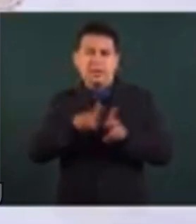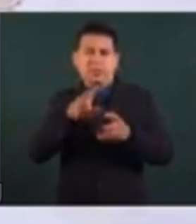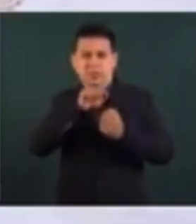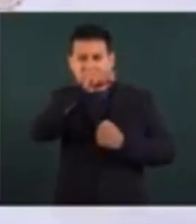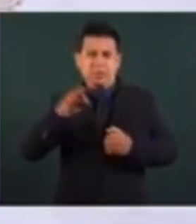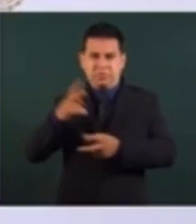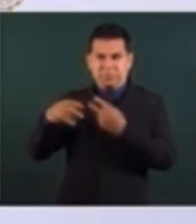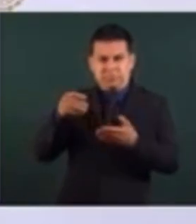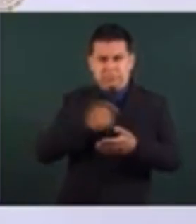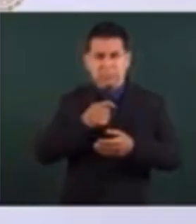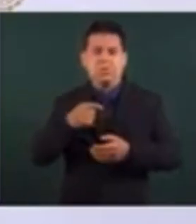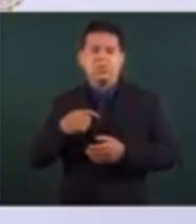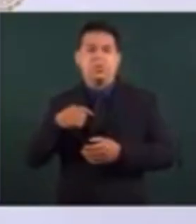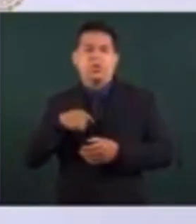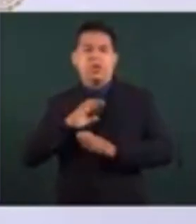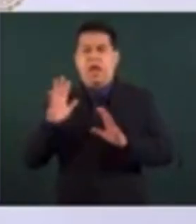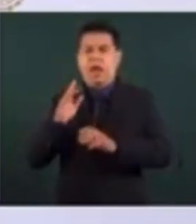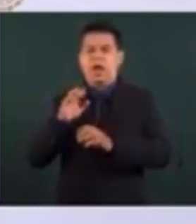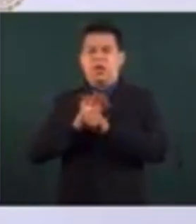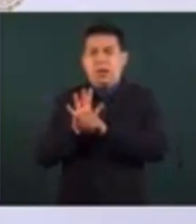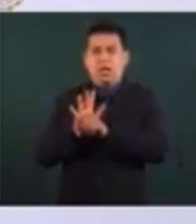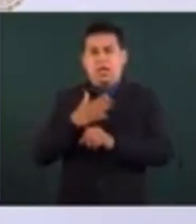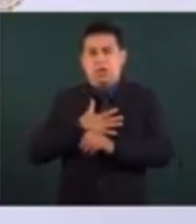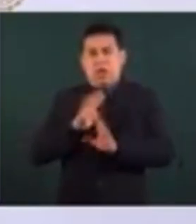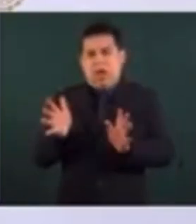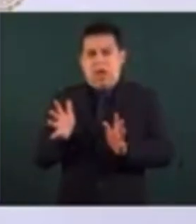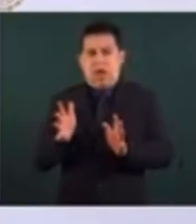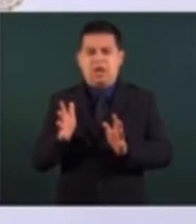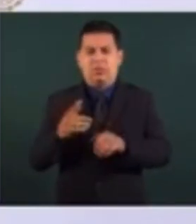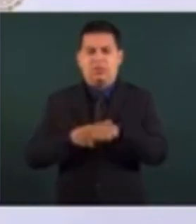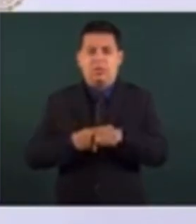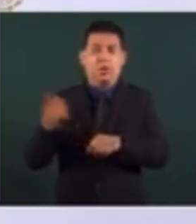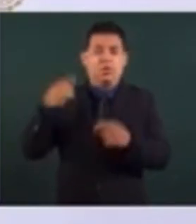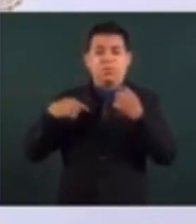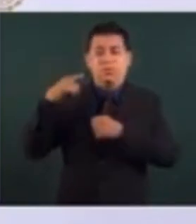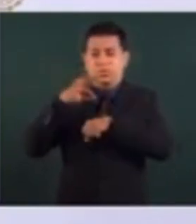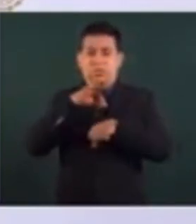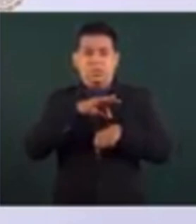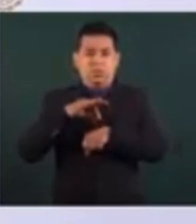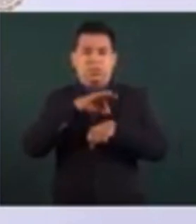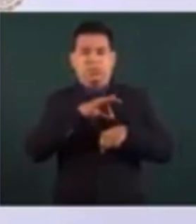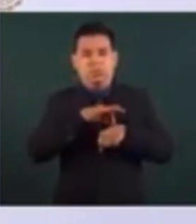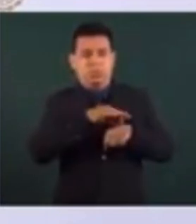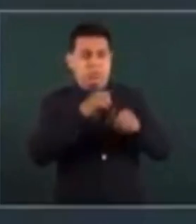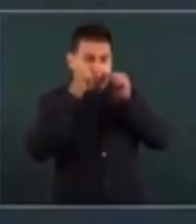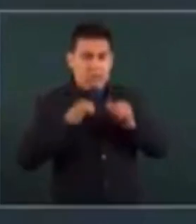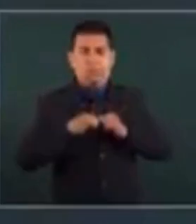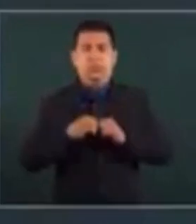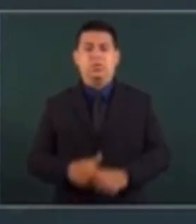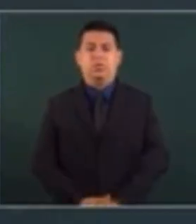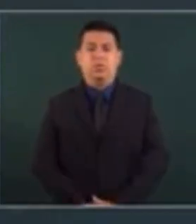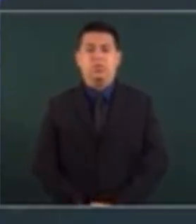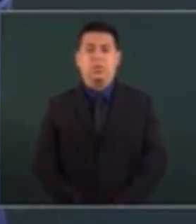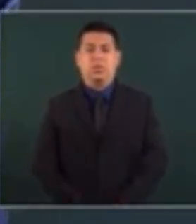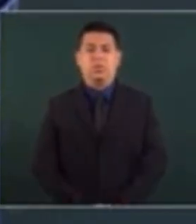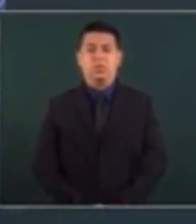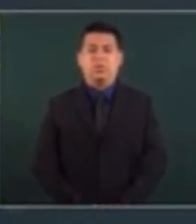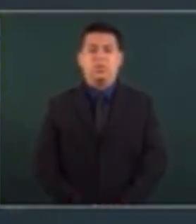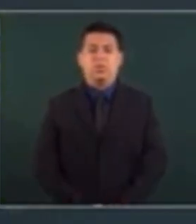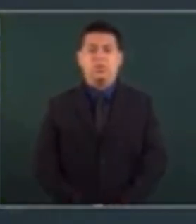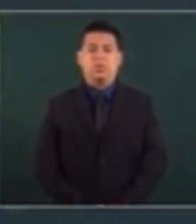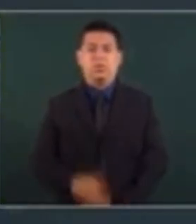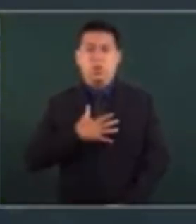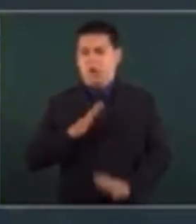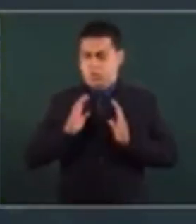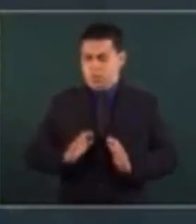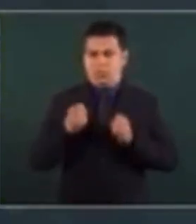Pero como yo ya padecí de COVID y me dicen los médicos que me atienden que tengo